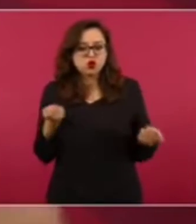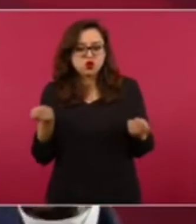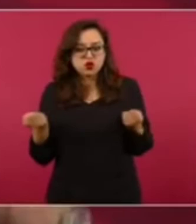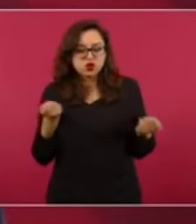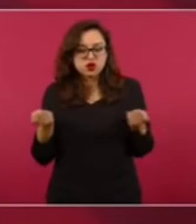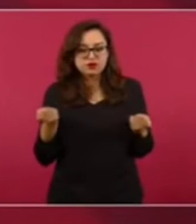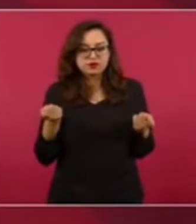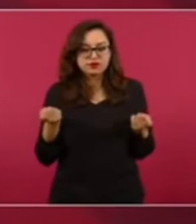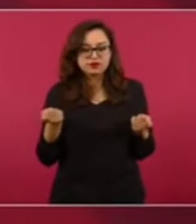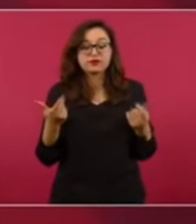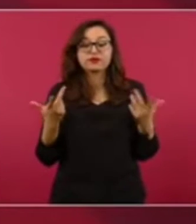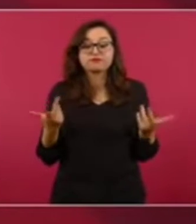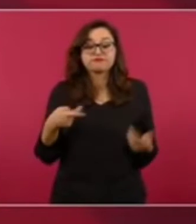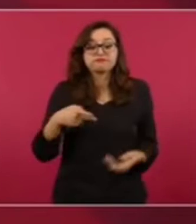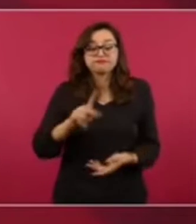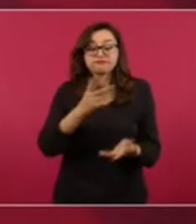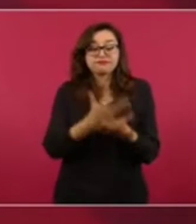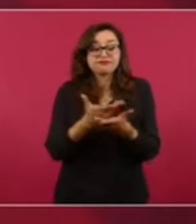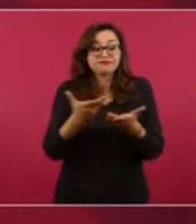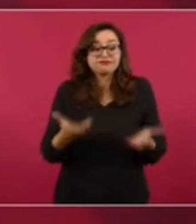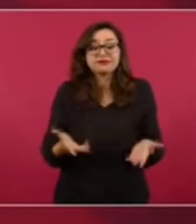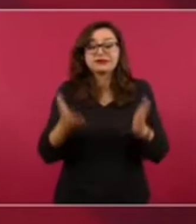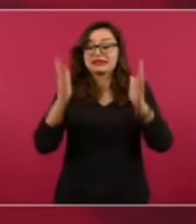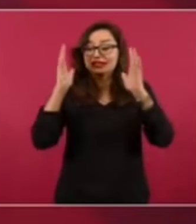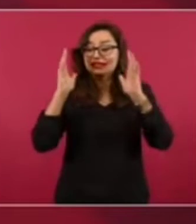Entonces, eso se terminó,